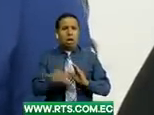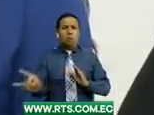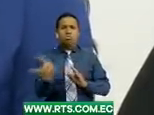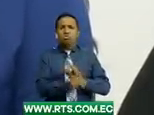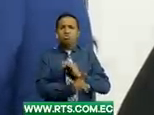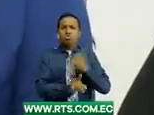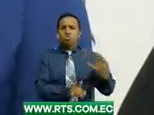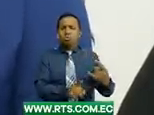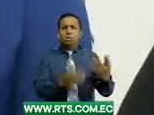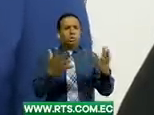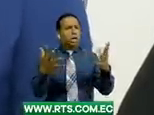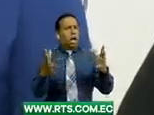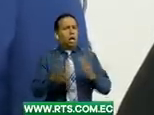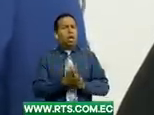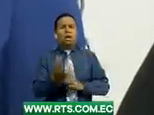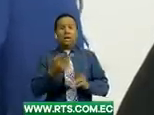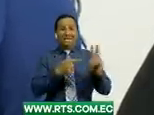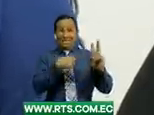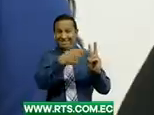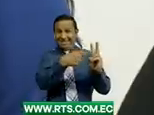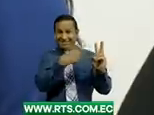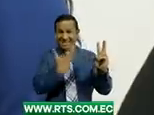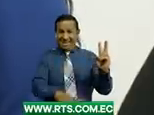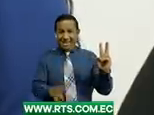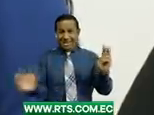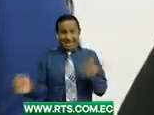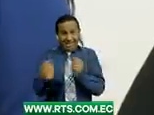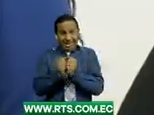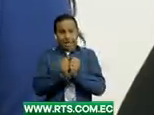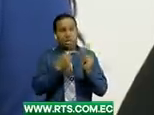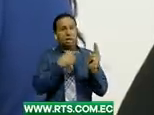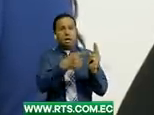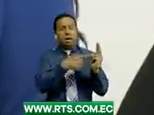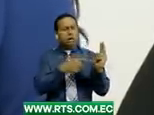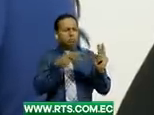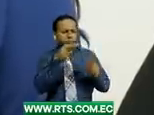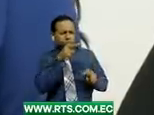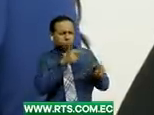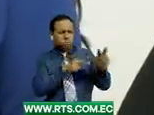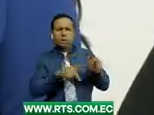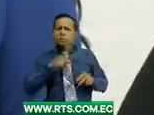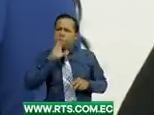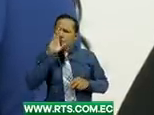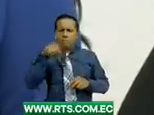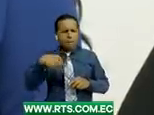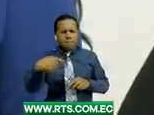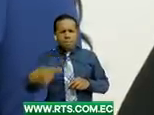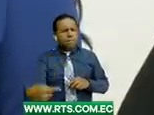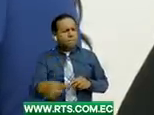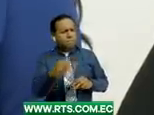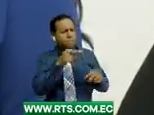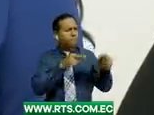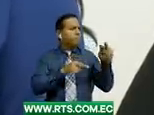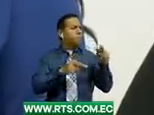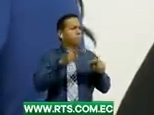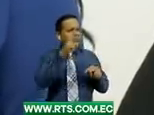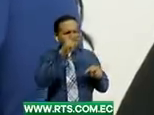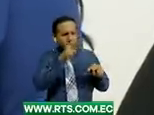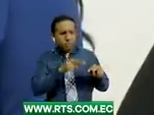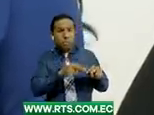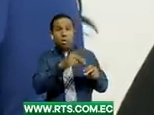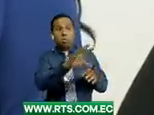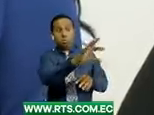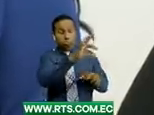le hacemos un seguimiento con el equipo de epidemiólogos, hacemos un seguimiento diario. Ellos están en un